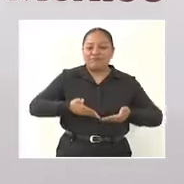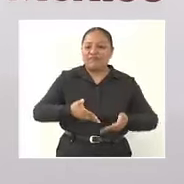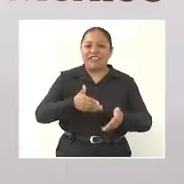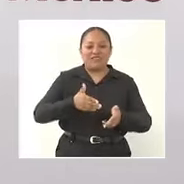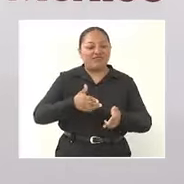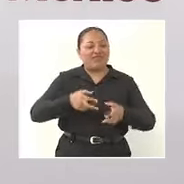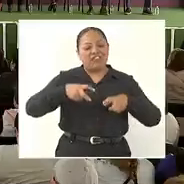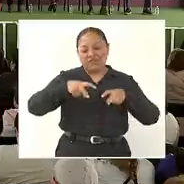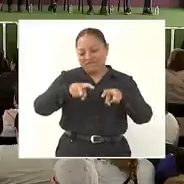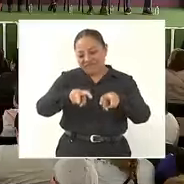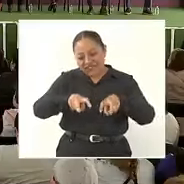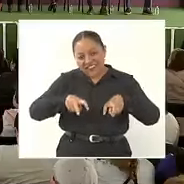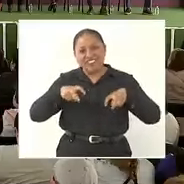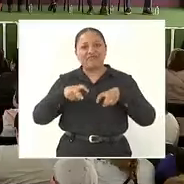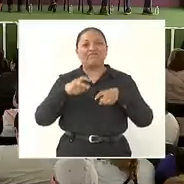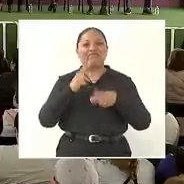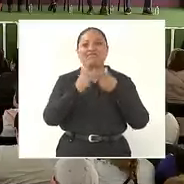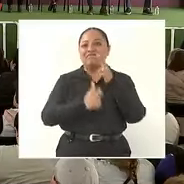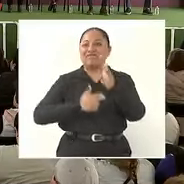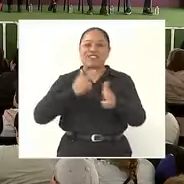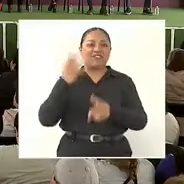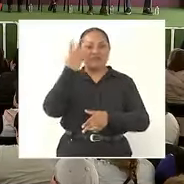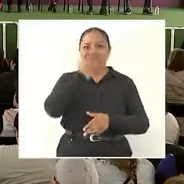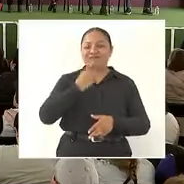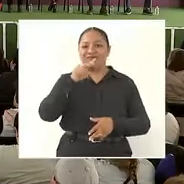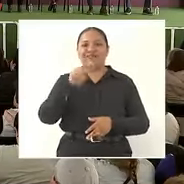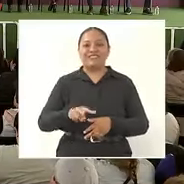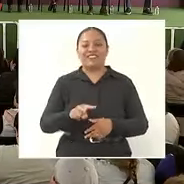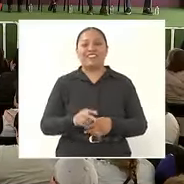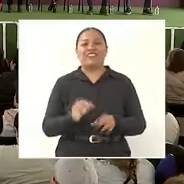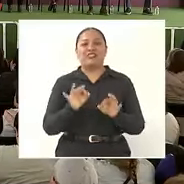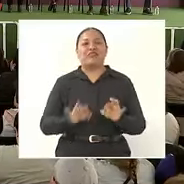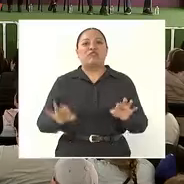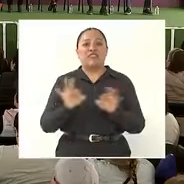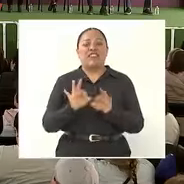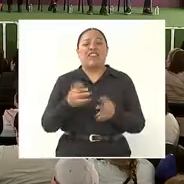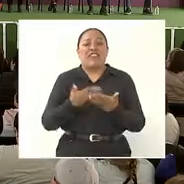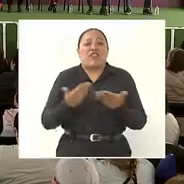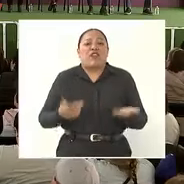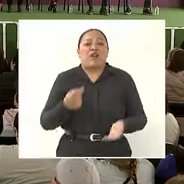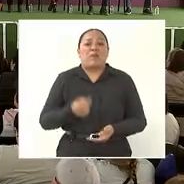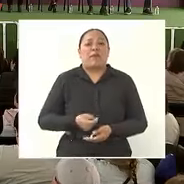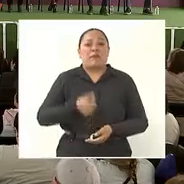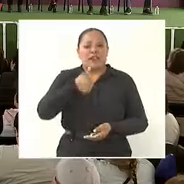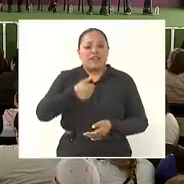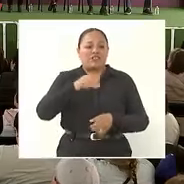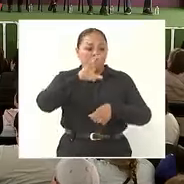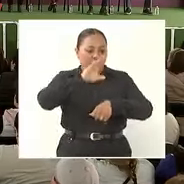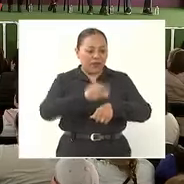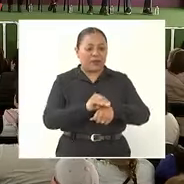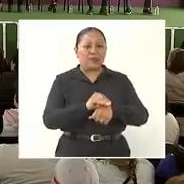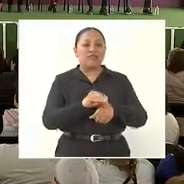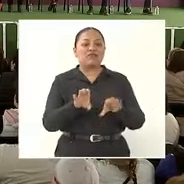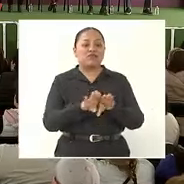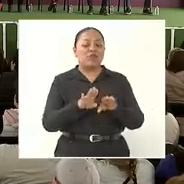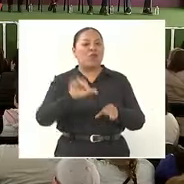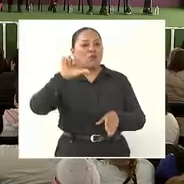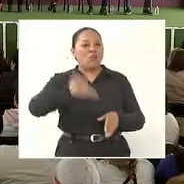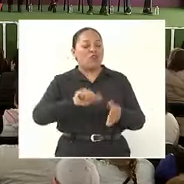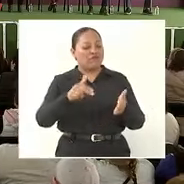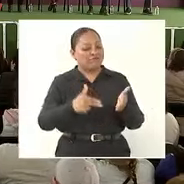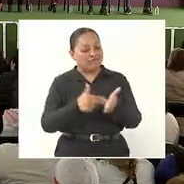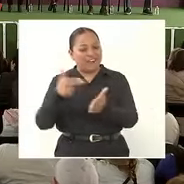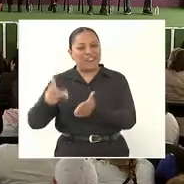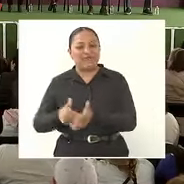pasar por una vía ya existente y por lo tanto ya hemos dado un primer permiso de impacto impacto ambiental que vamos a firmar hoy con